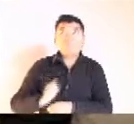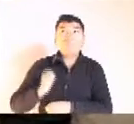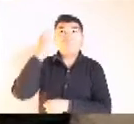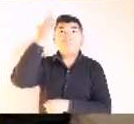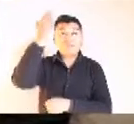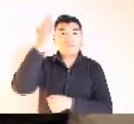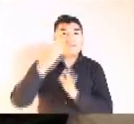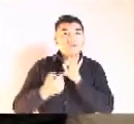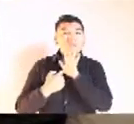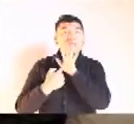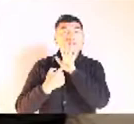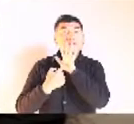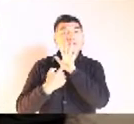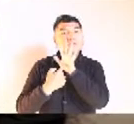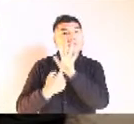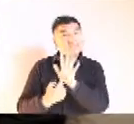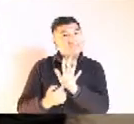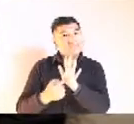se muestra